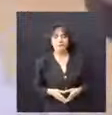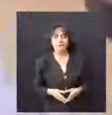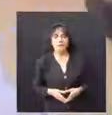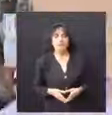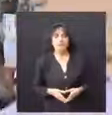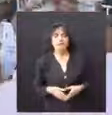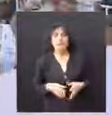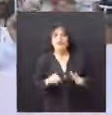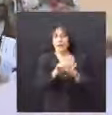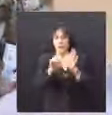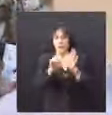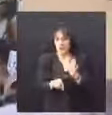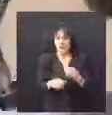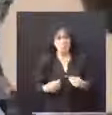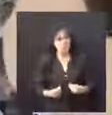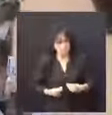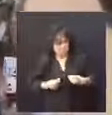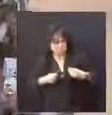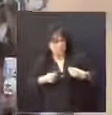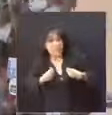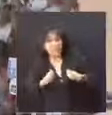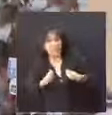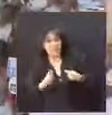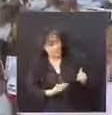Ejemplo de vida.